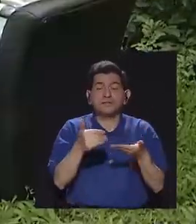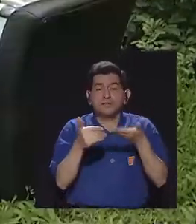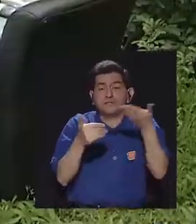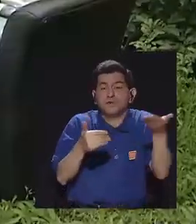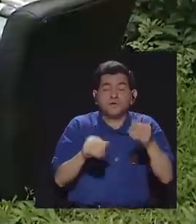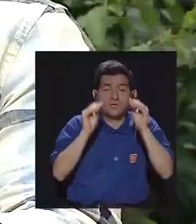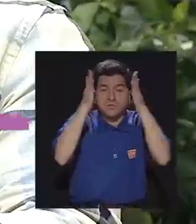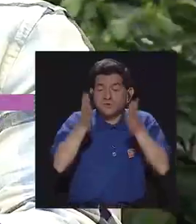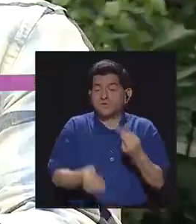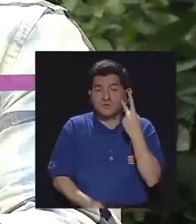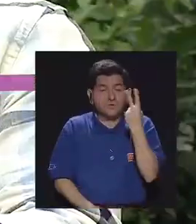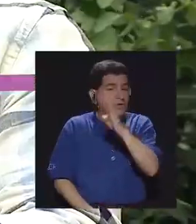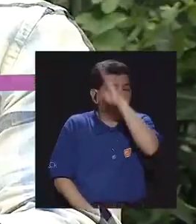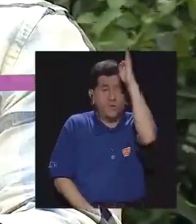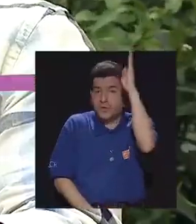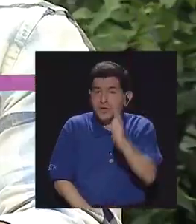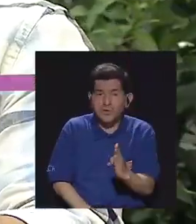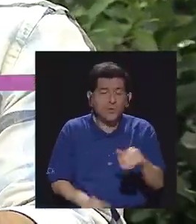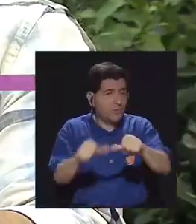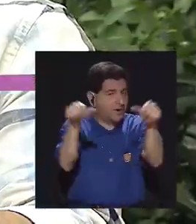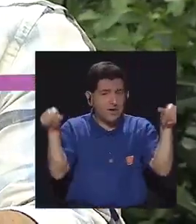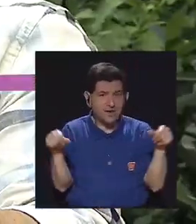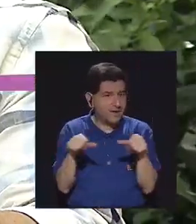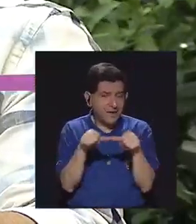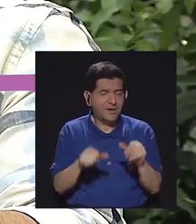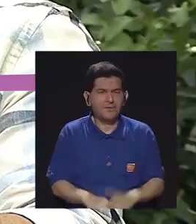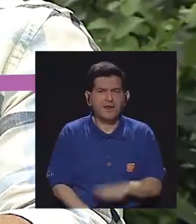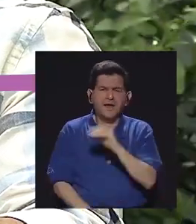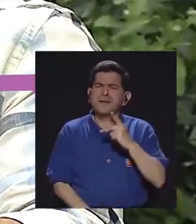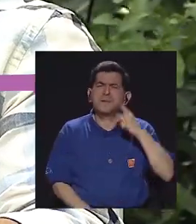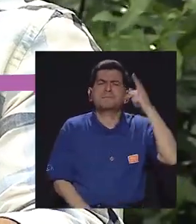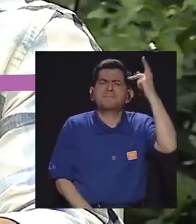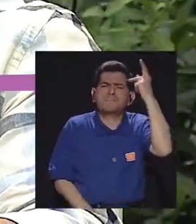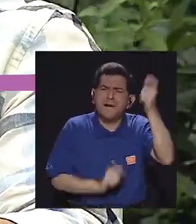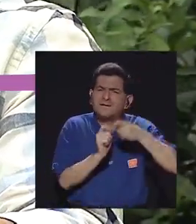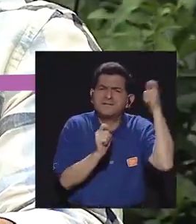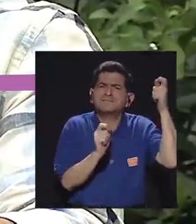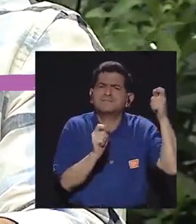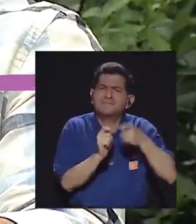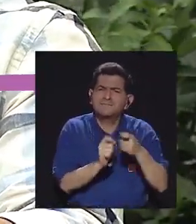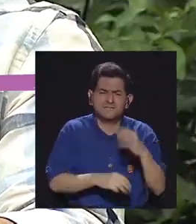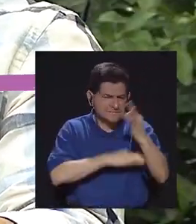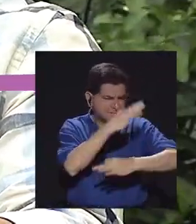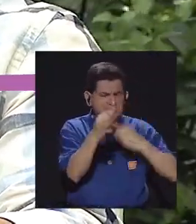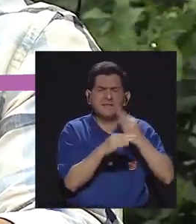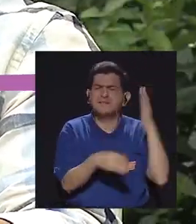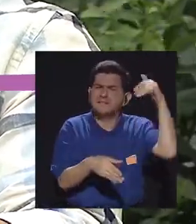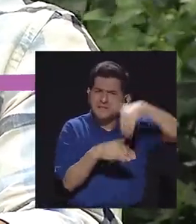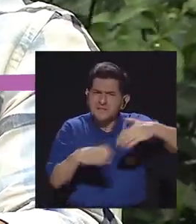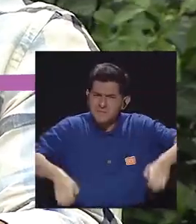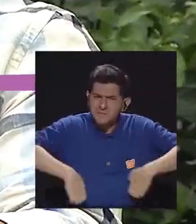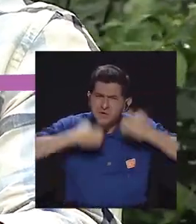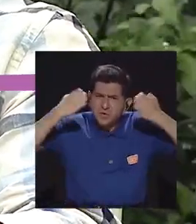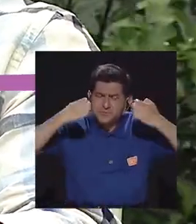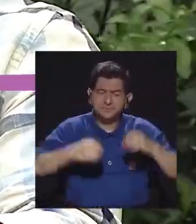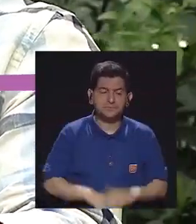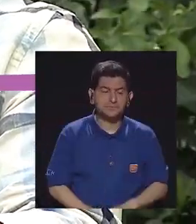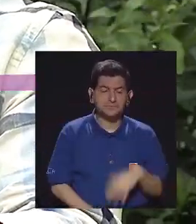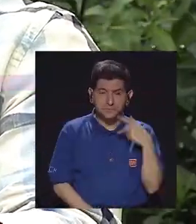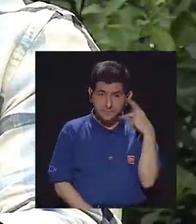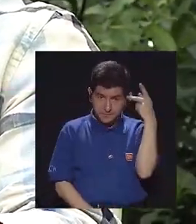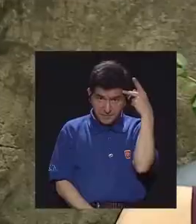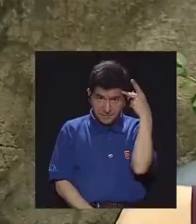no van a ver nunca en un aula. Uh-huh. ¿Y con los padres de familia específicamente hay algún tipo de intervención? Con los